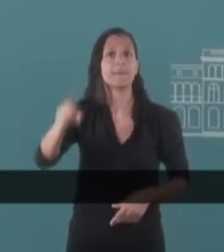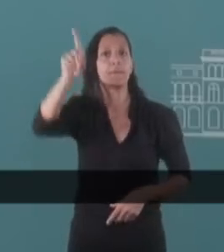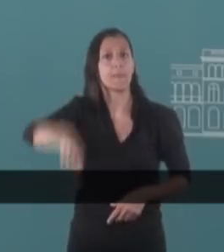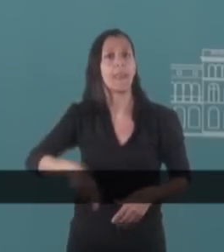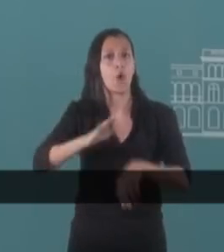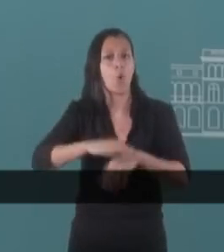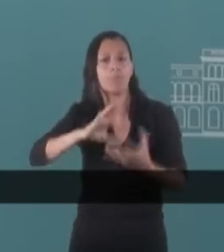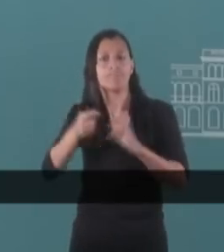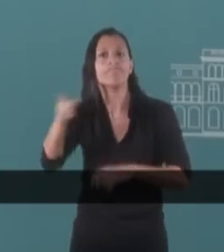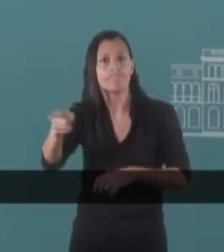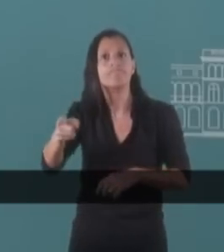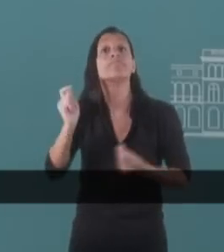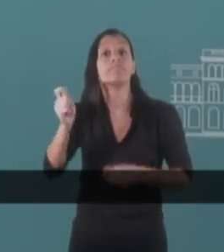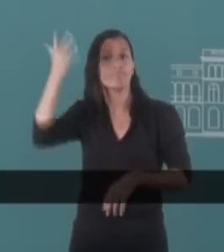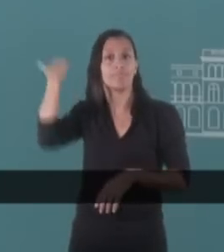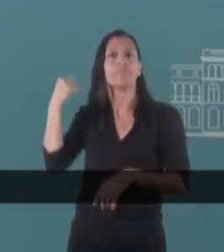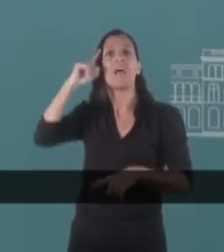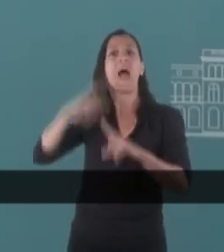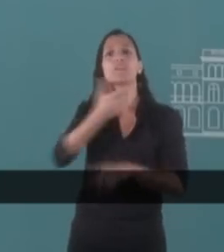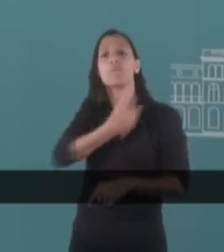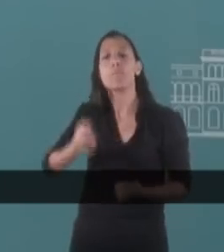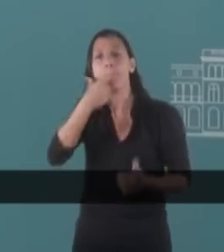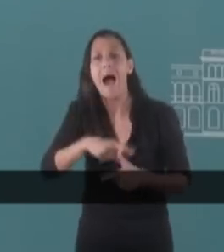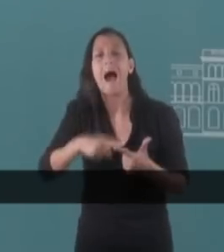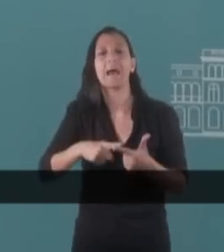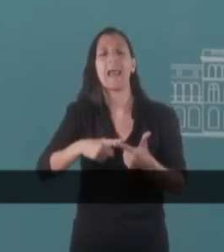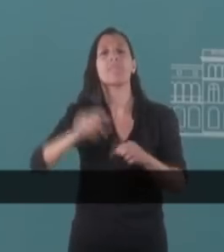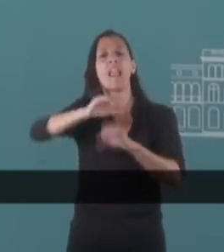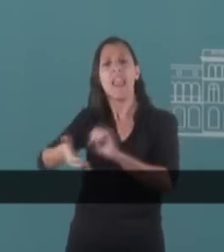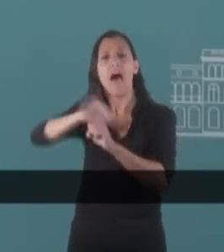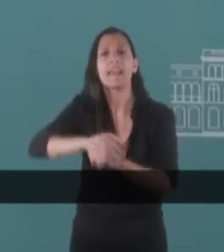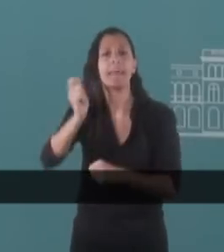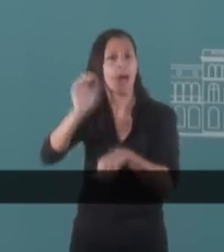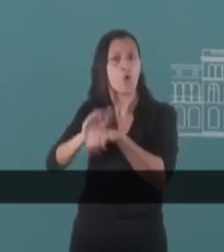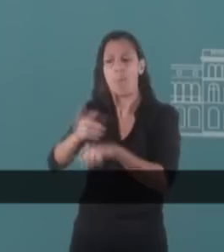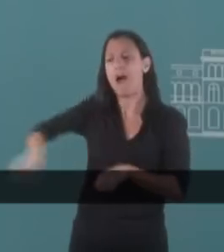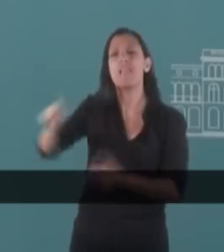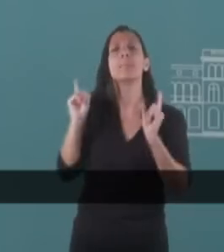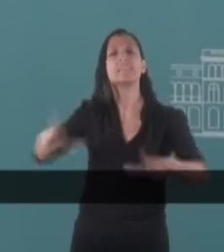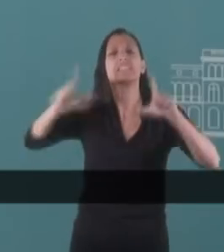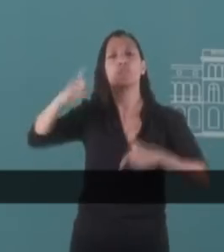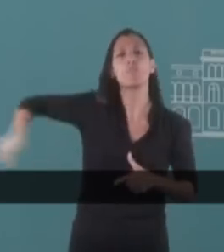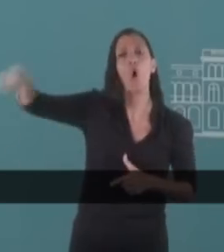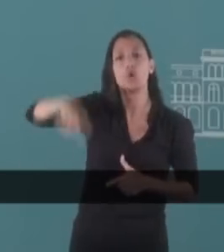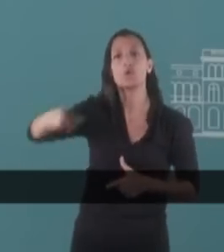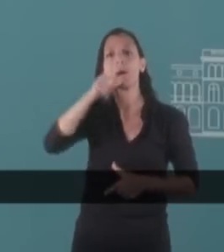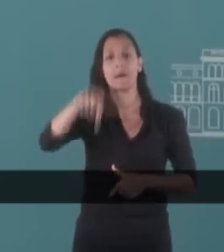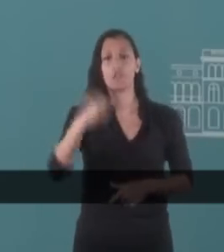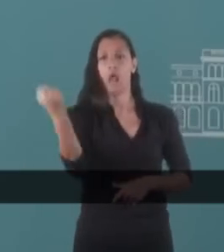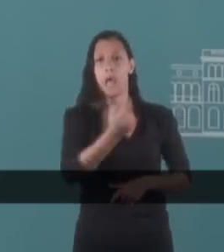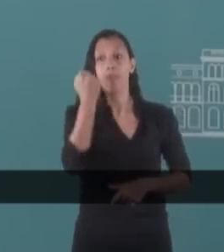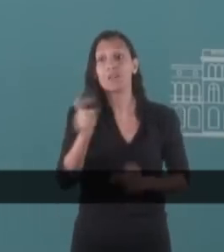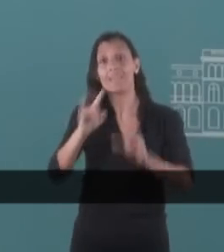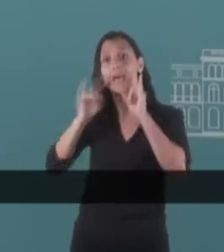Buenos Aires, la caja del macrismo, la caja de Santilli, la caja de Rodríguez Larreta, y eso es lo que ahora me parece que es muy importante que Horacio